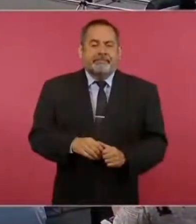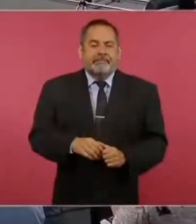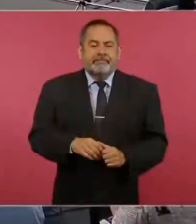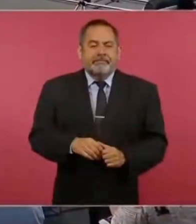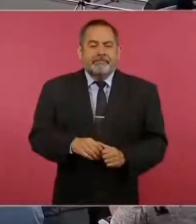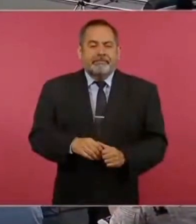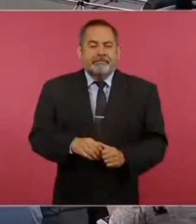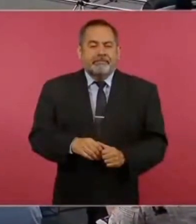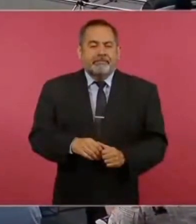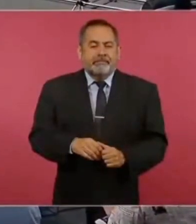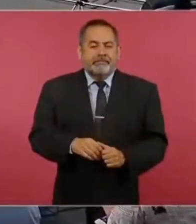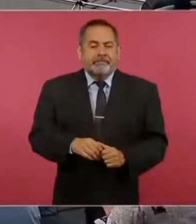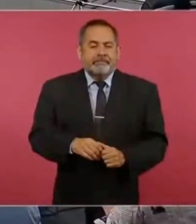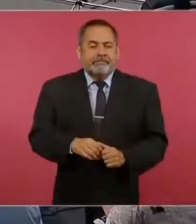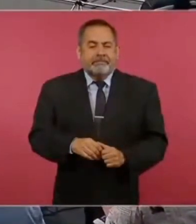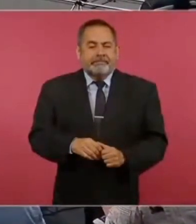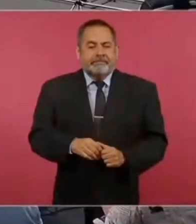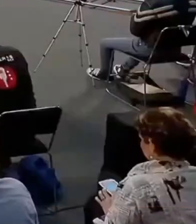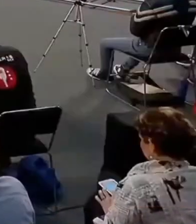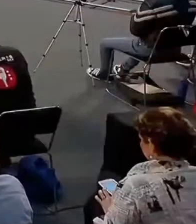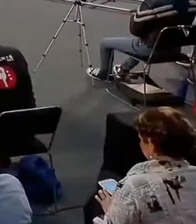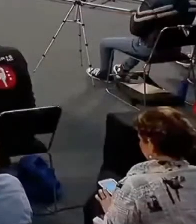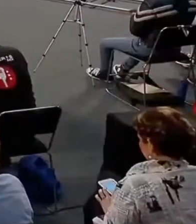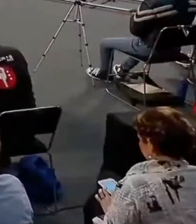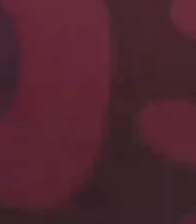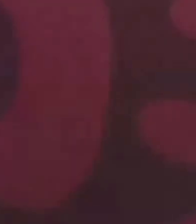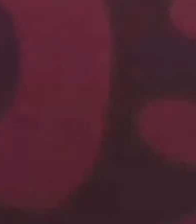23 de marzo